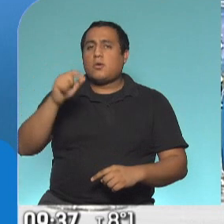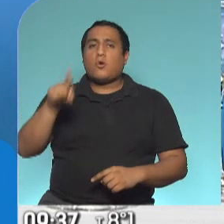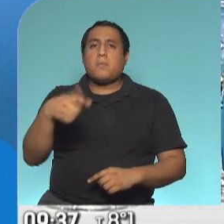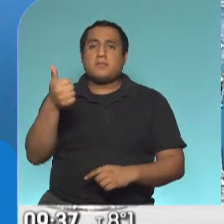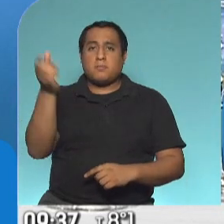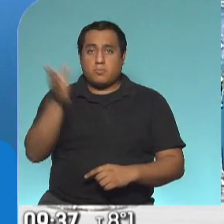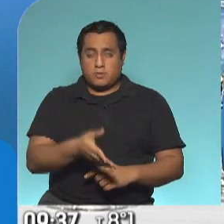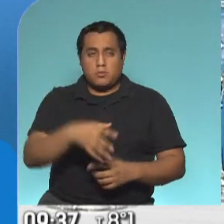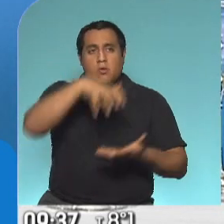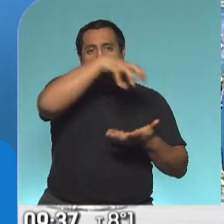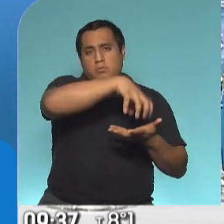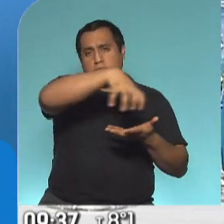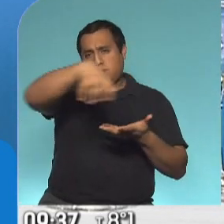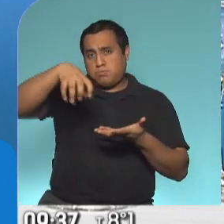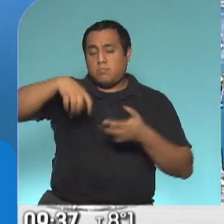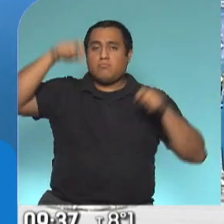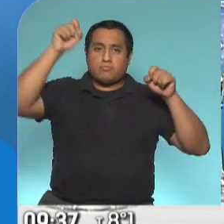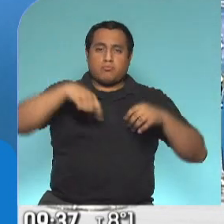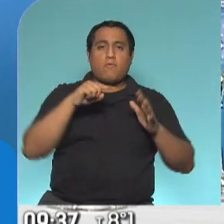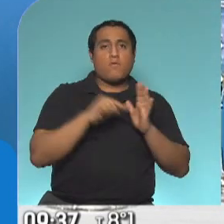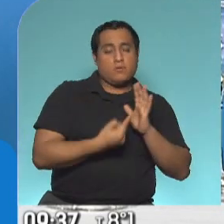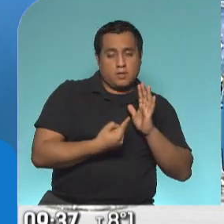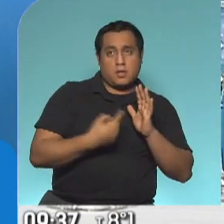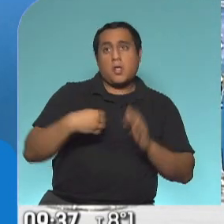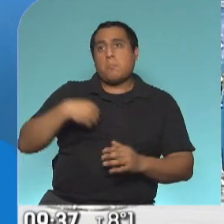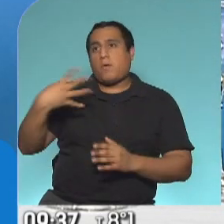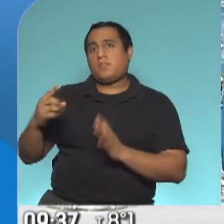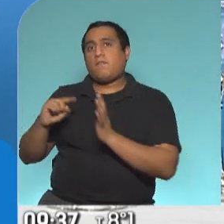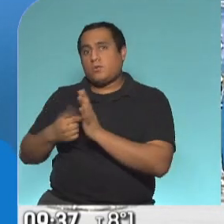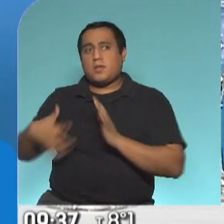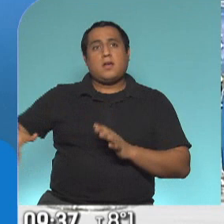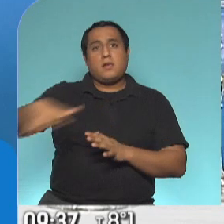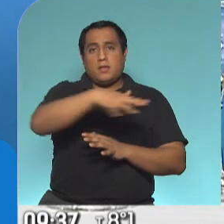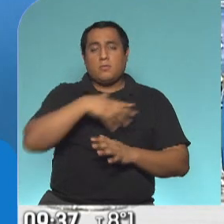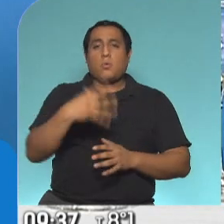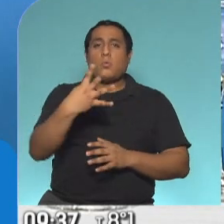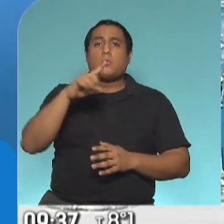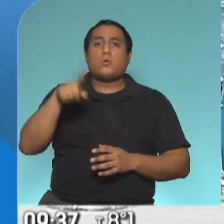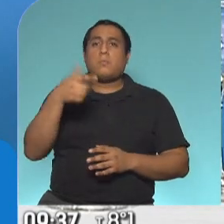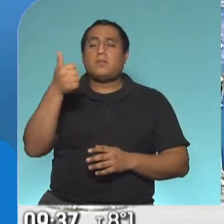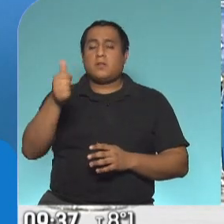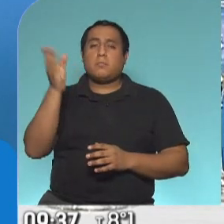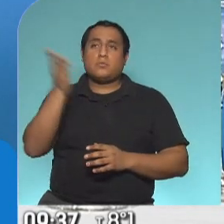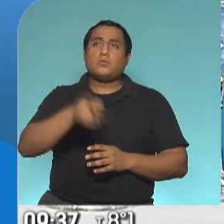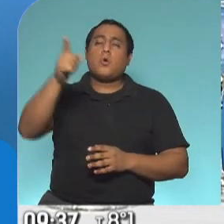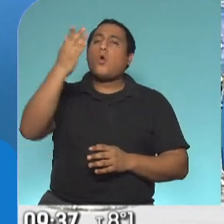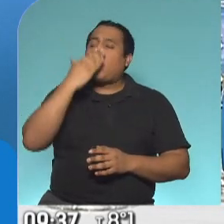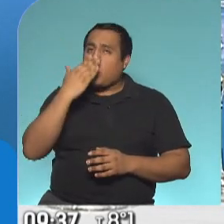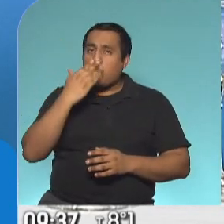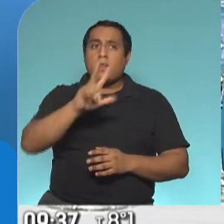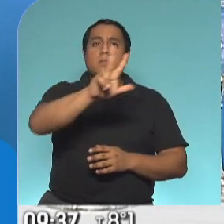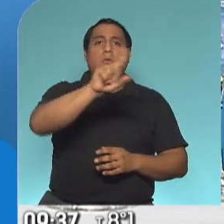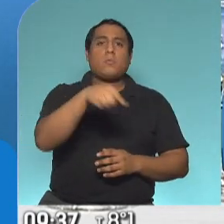por ciento en establecimientos de la ciudad autónoma de buenos aires y la provincia buenos aires un 46 por ciento en córdoba y el